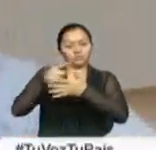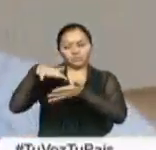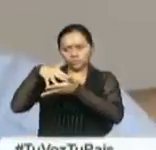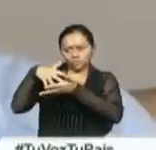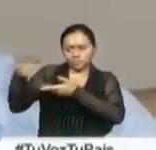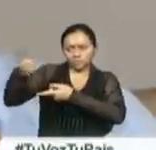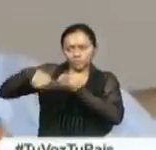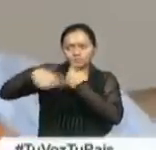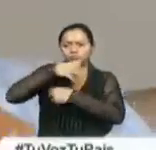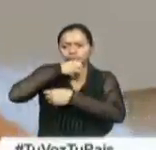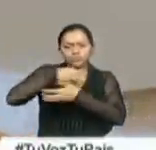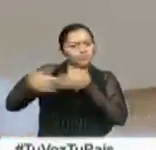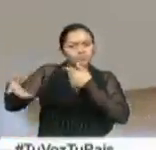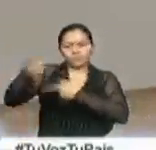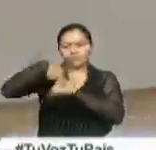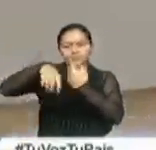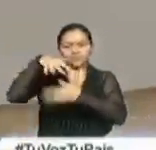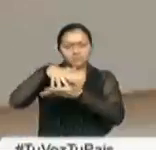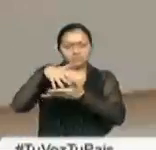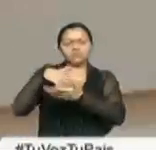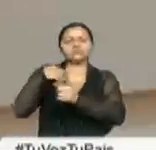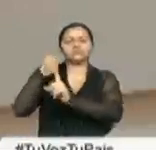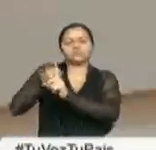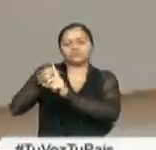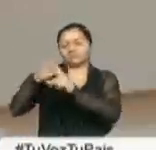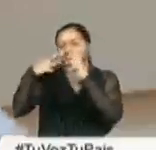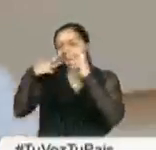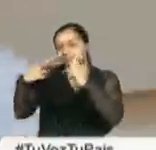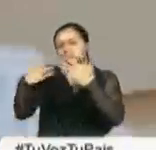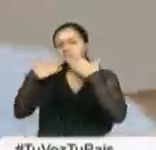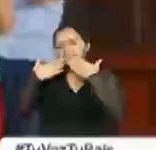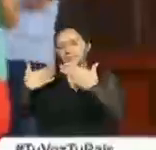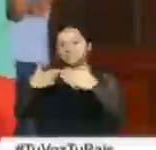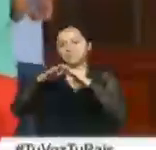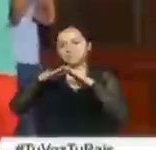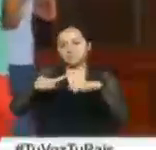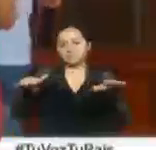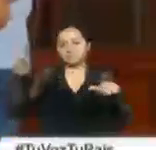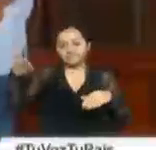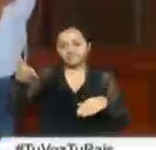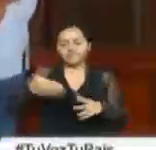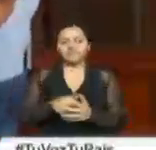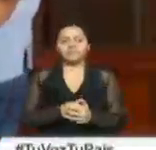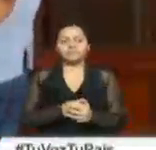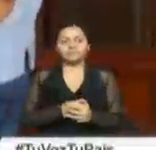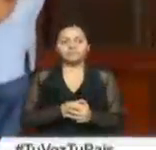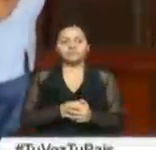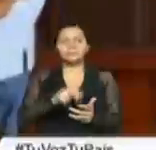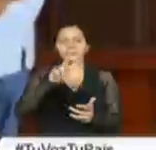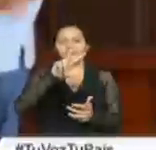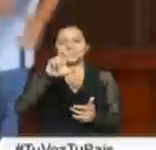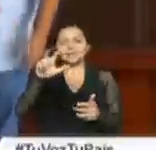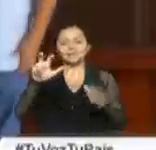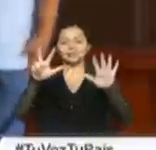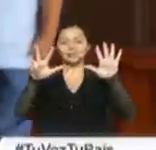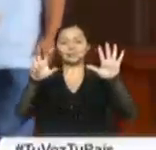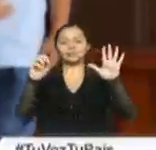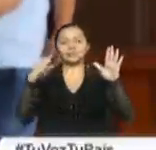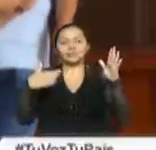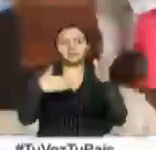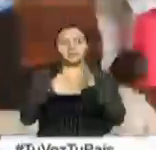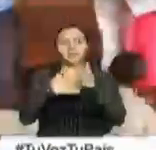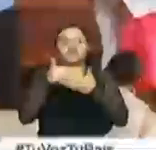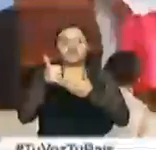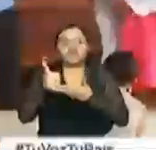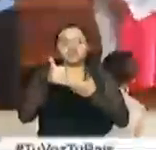unos luchadores, hay que siempre, por supuesto, agradecer a sus maestros. Ahora son más de 380.000